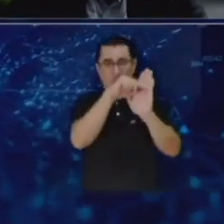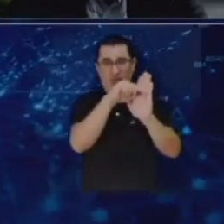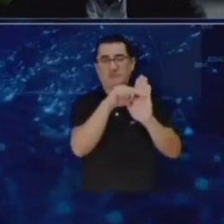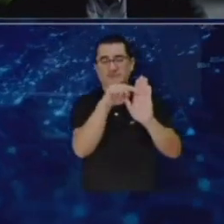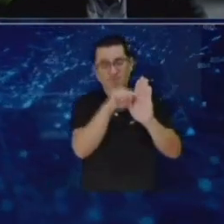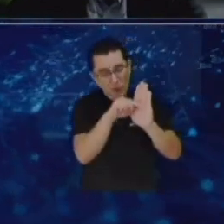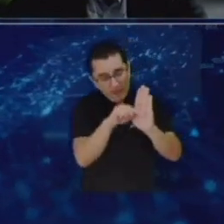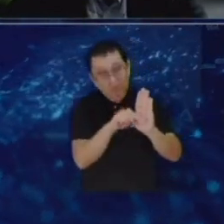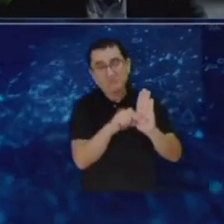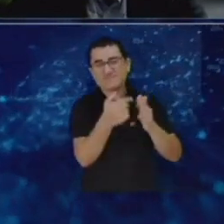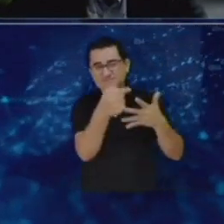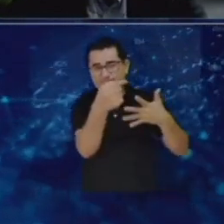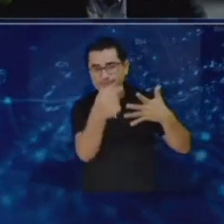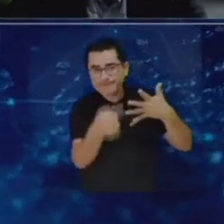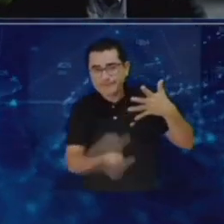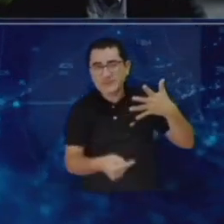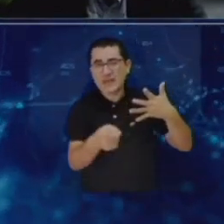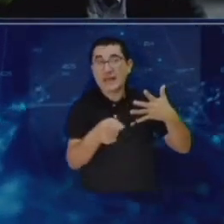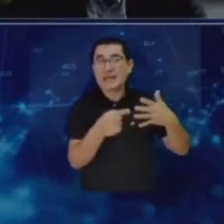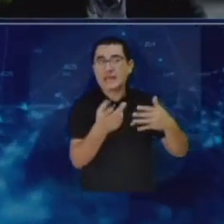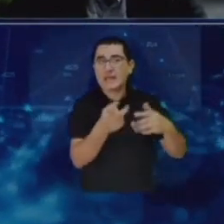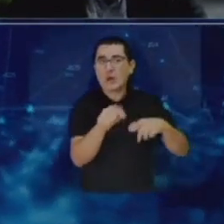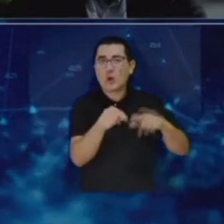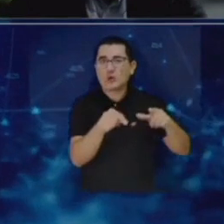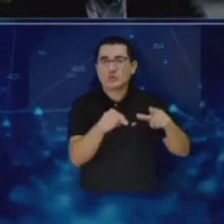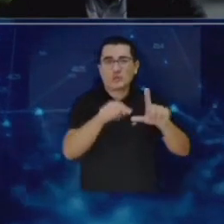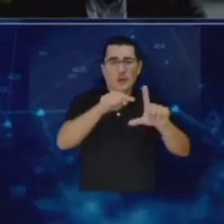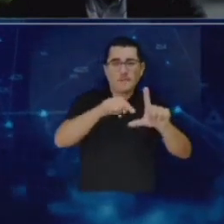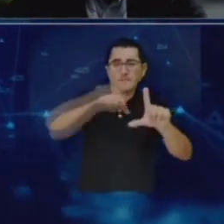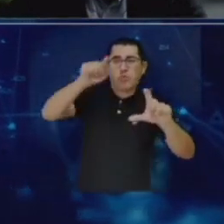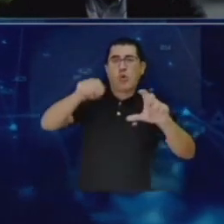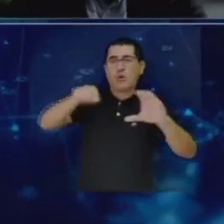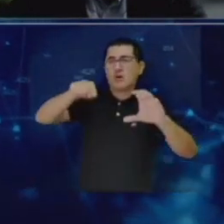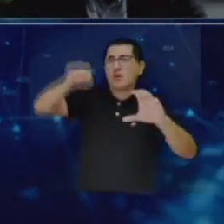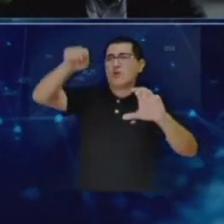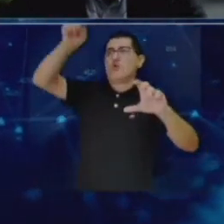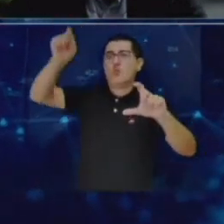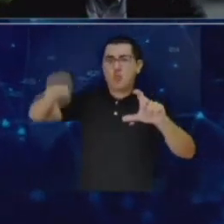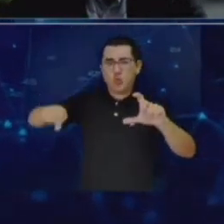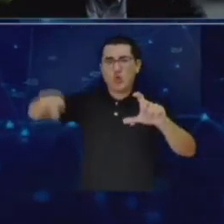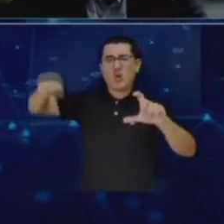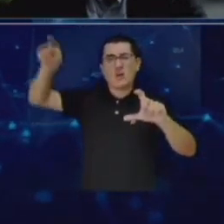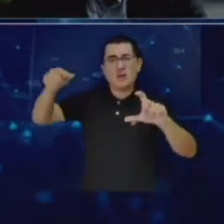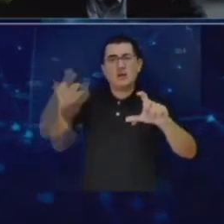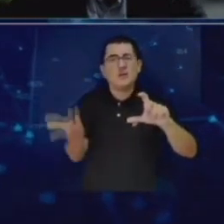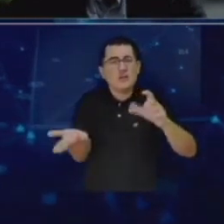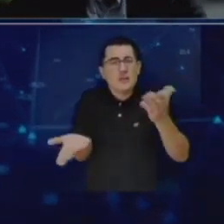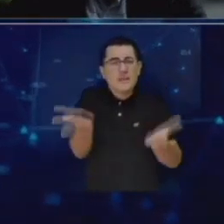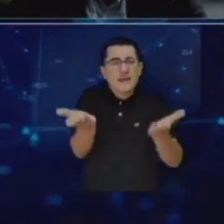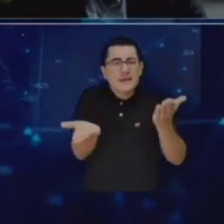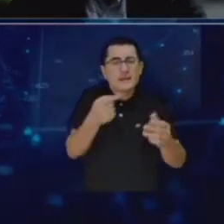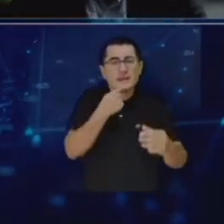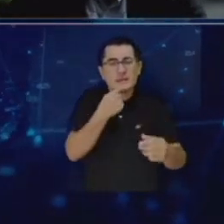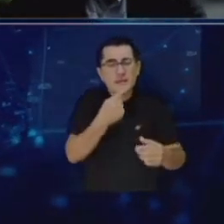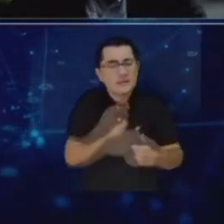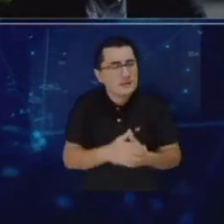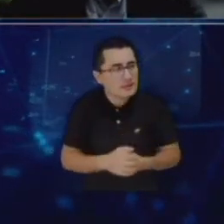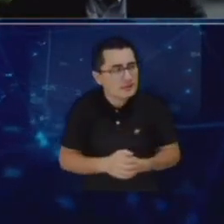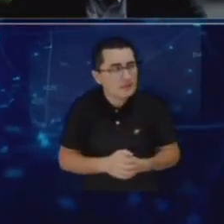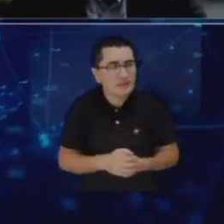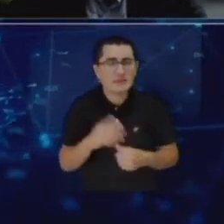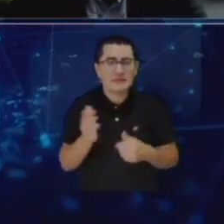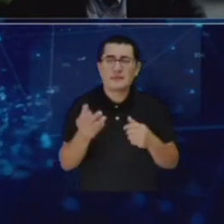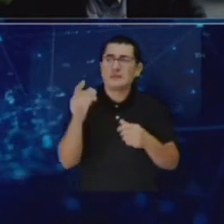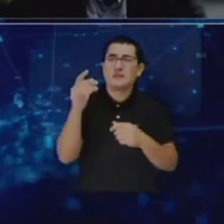lo que se refiere a algunos tópicos que tienen que ver con la utilización de la órbita geoestacionaria, algunos también con satélites